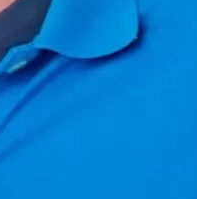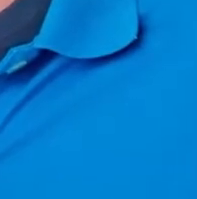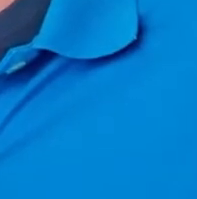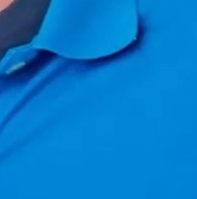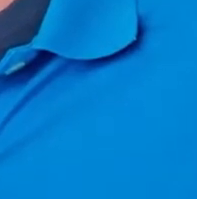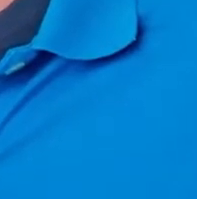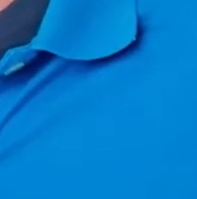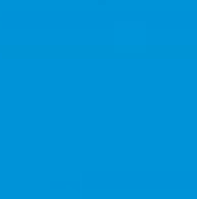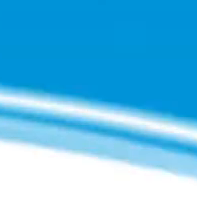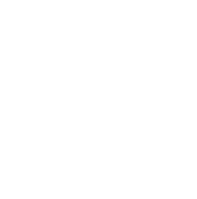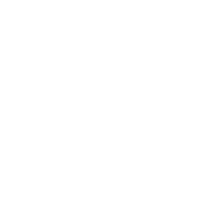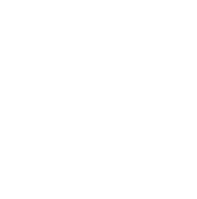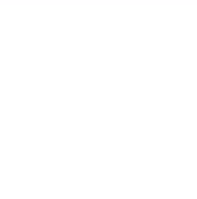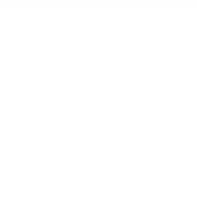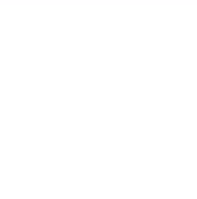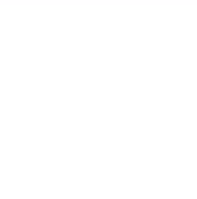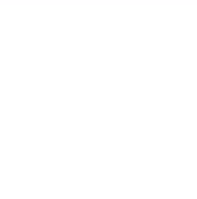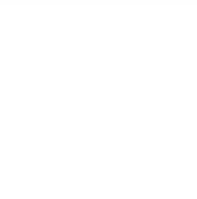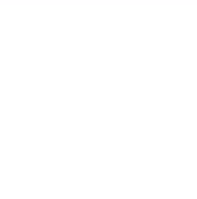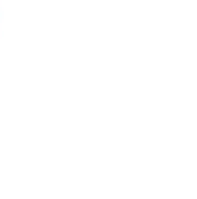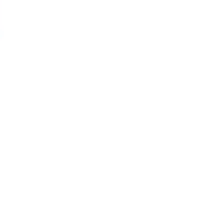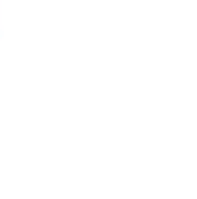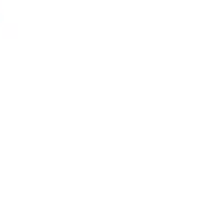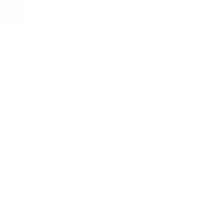un tratamiento de ortodoncia. Visítenos